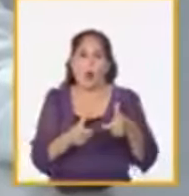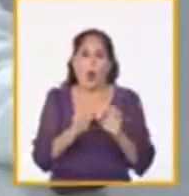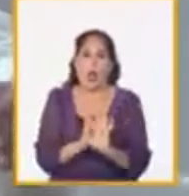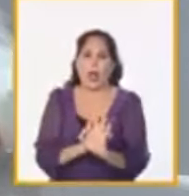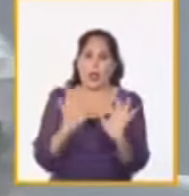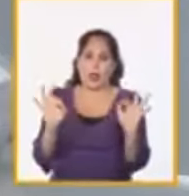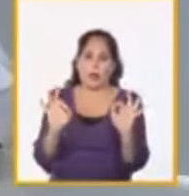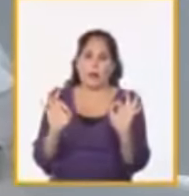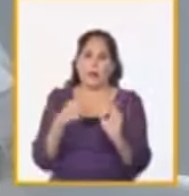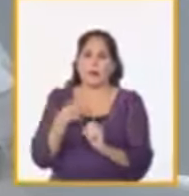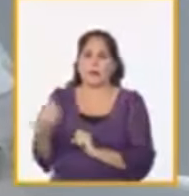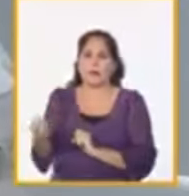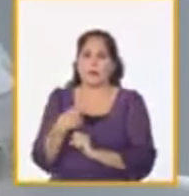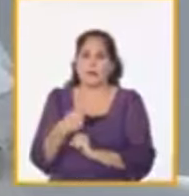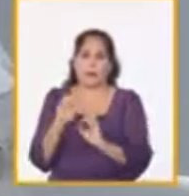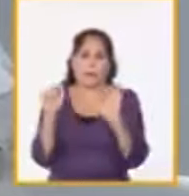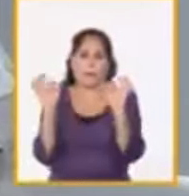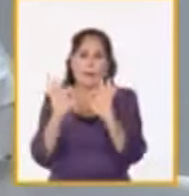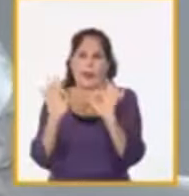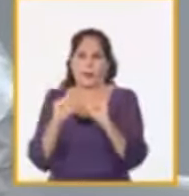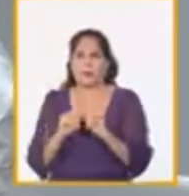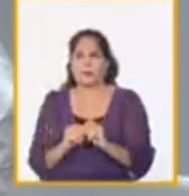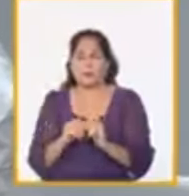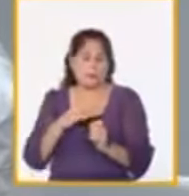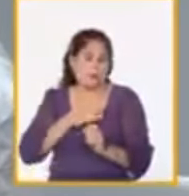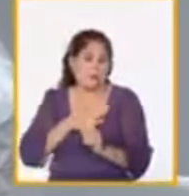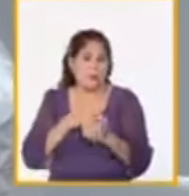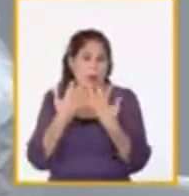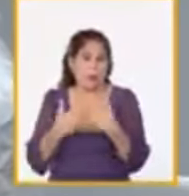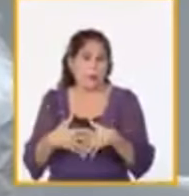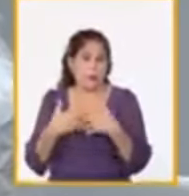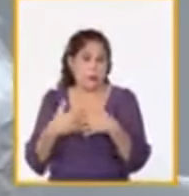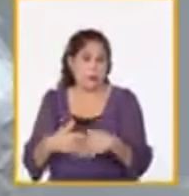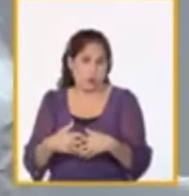menos viajes, y con la propia producción de Cieboplá,